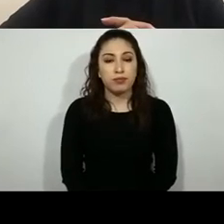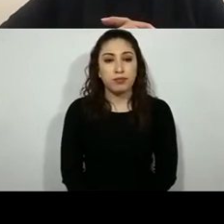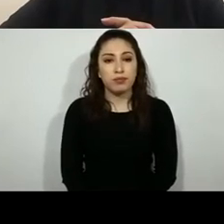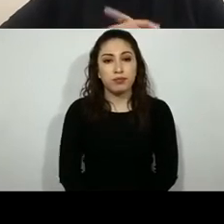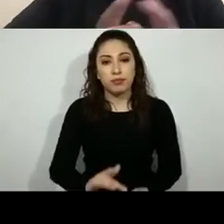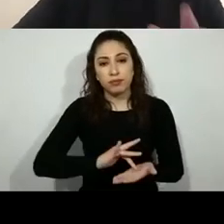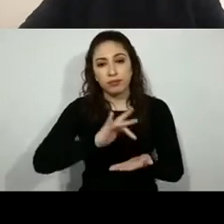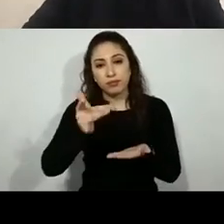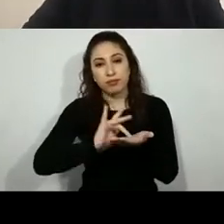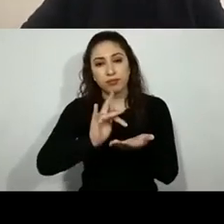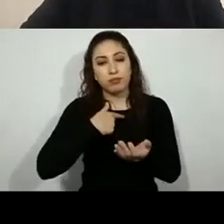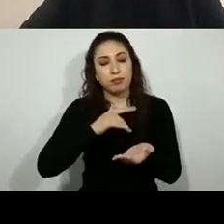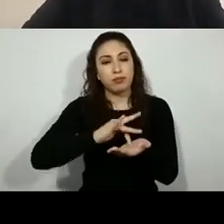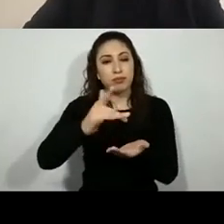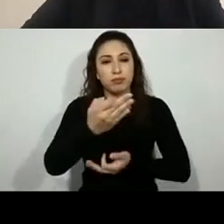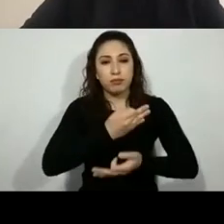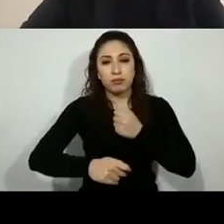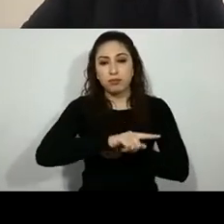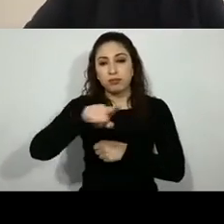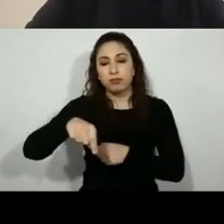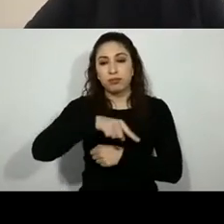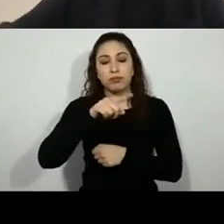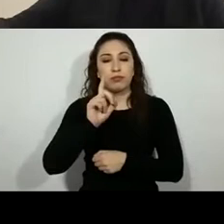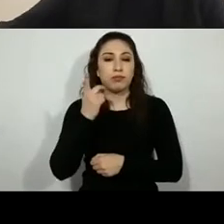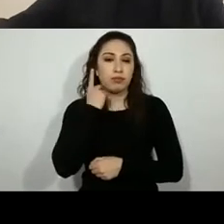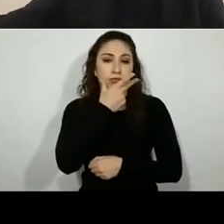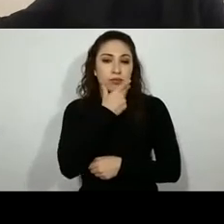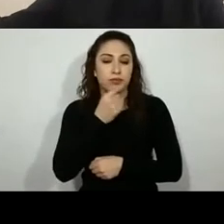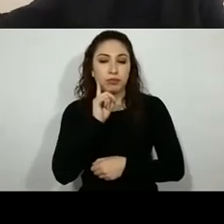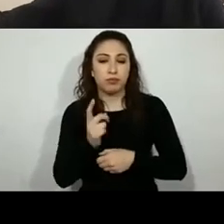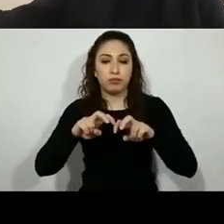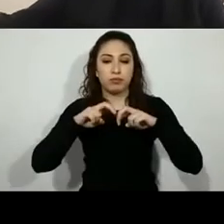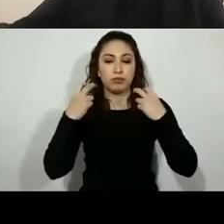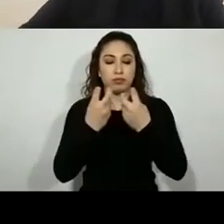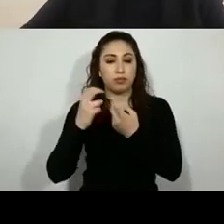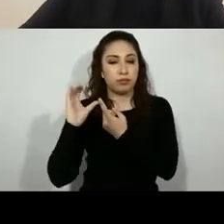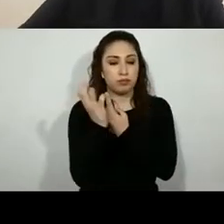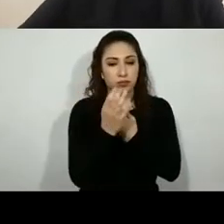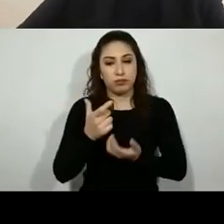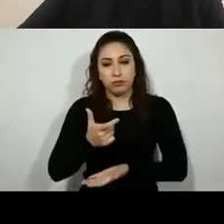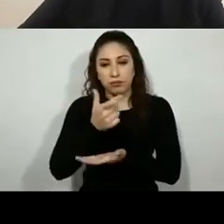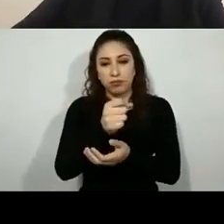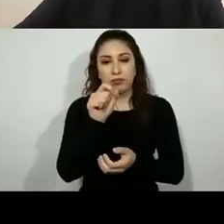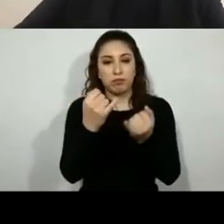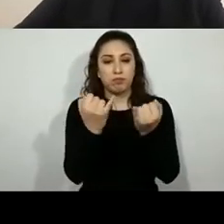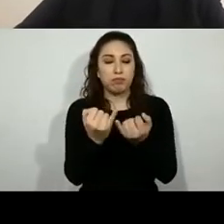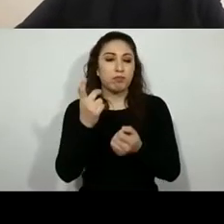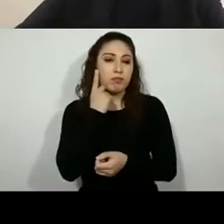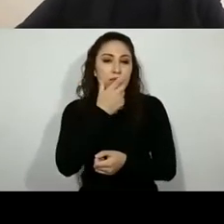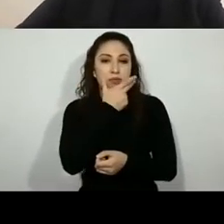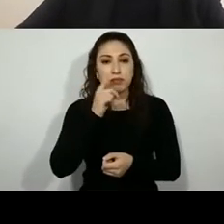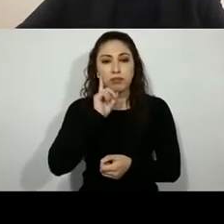Agradezco nuevamente a todos los integrantes de la Comisión de Presupuesto, a todos los diputados y diputadas de